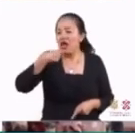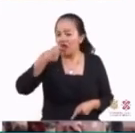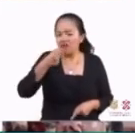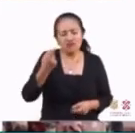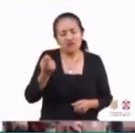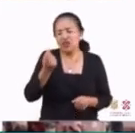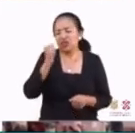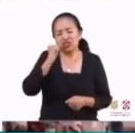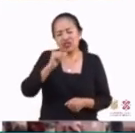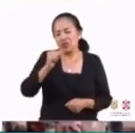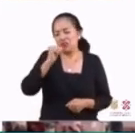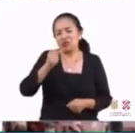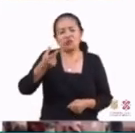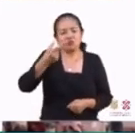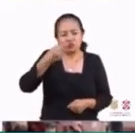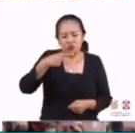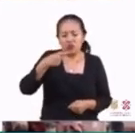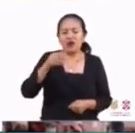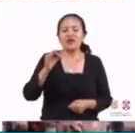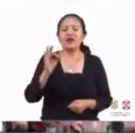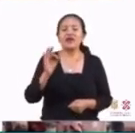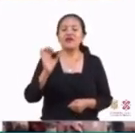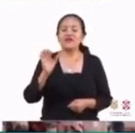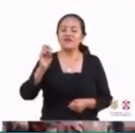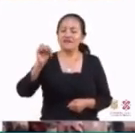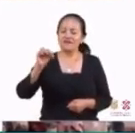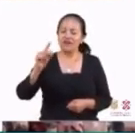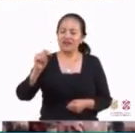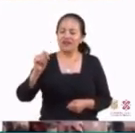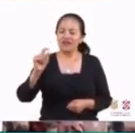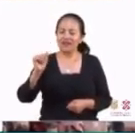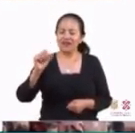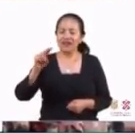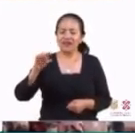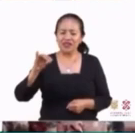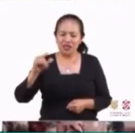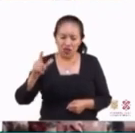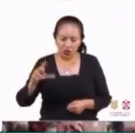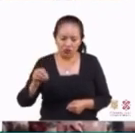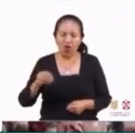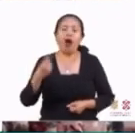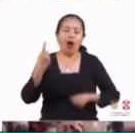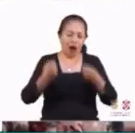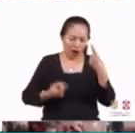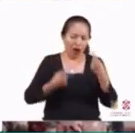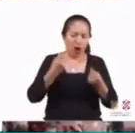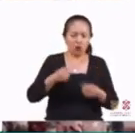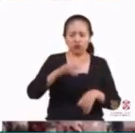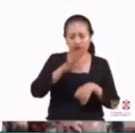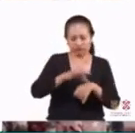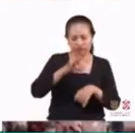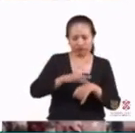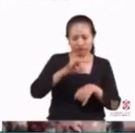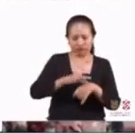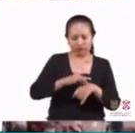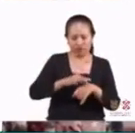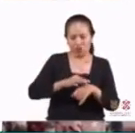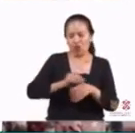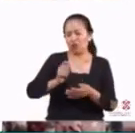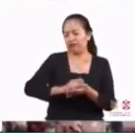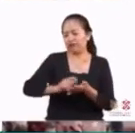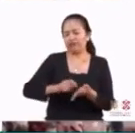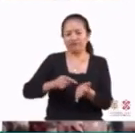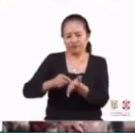año y que consumen una dosis diaria. Algunos de estos ni siquiera es ilegal, sino que también es consumo legal.